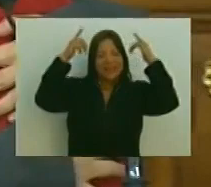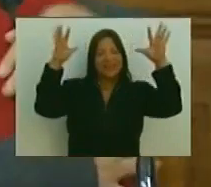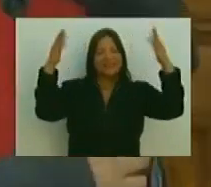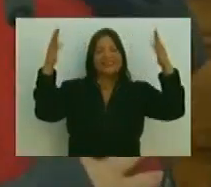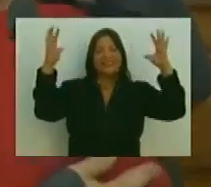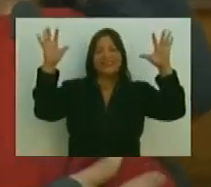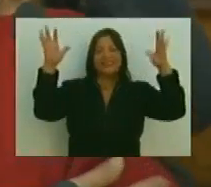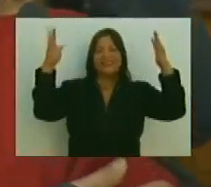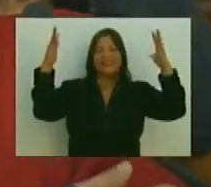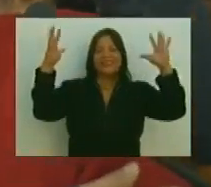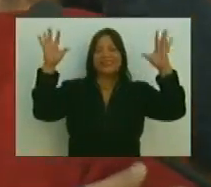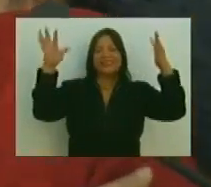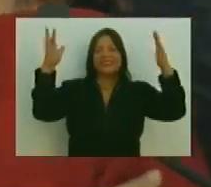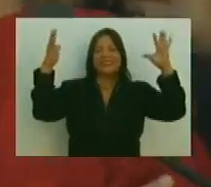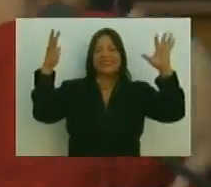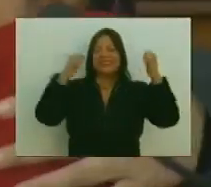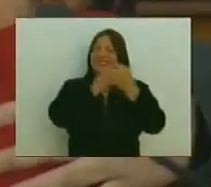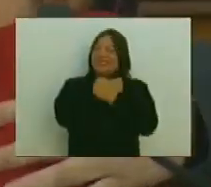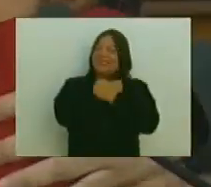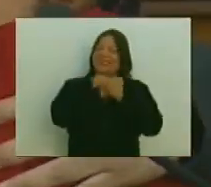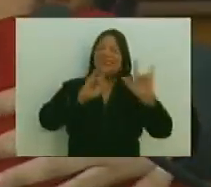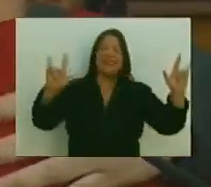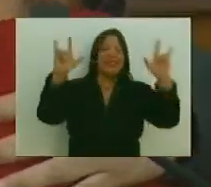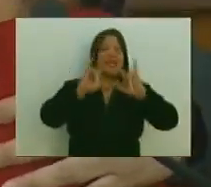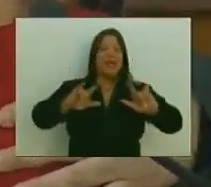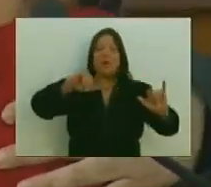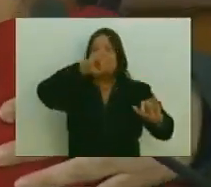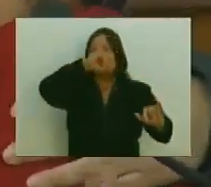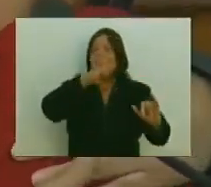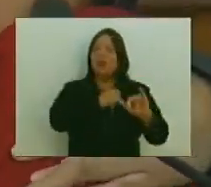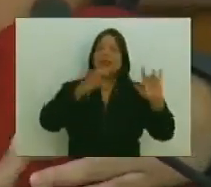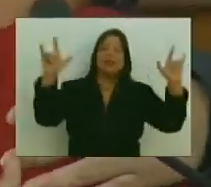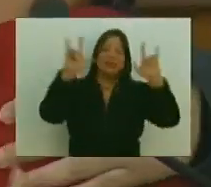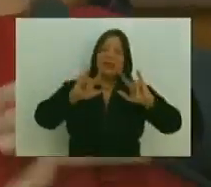vivirás. Te amo por siempre, mamá. Quiero que el regalo que Dios me dio.